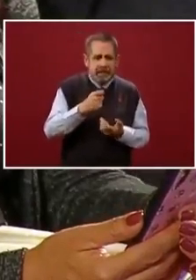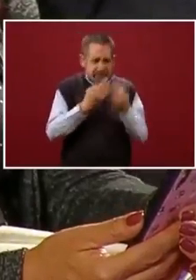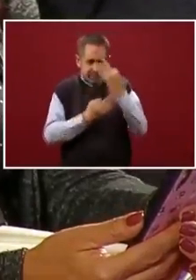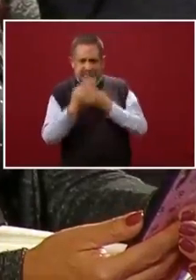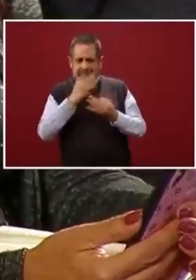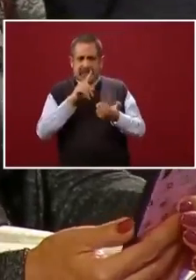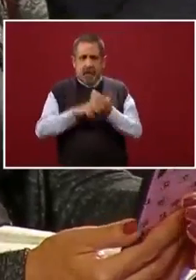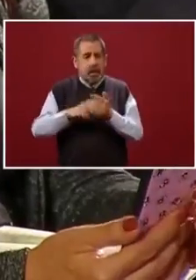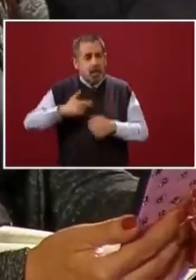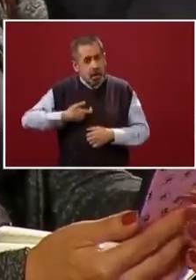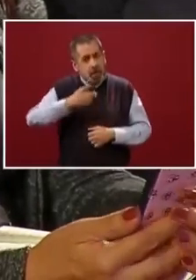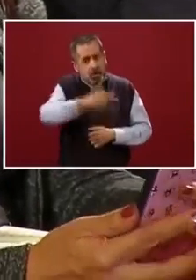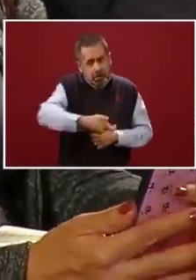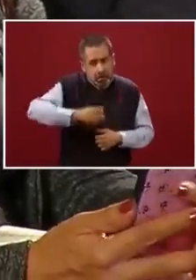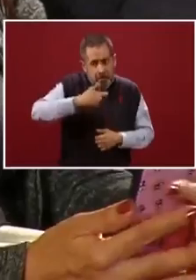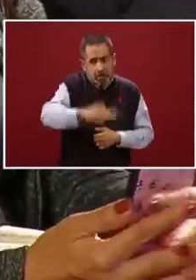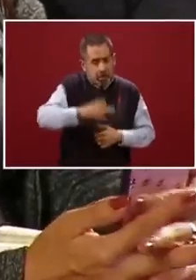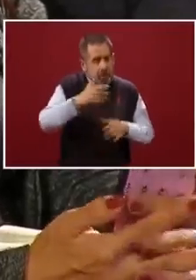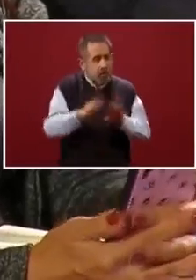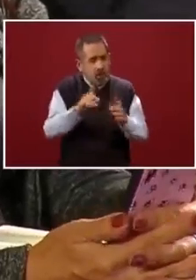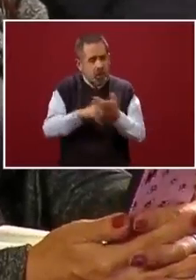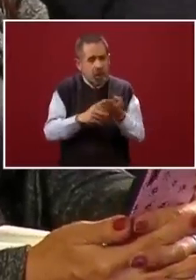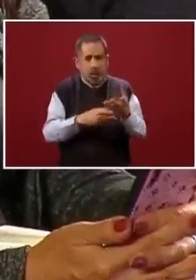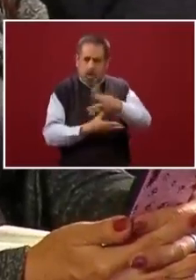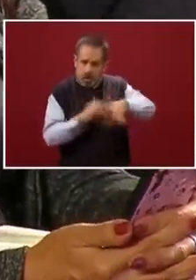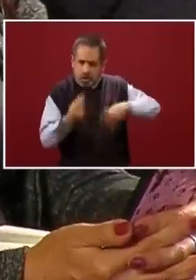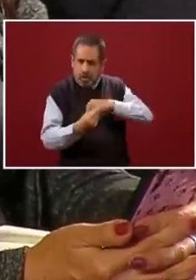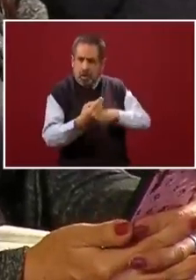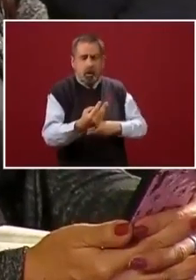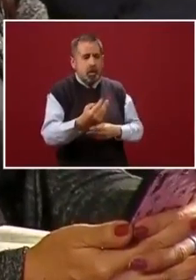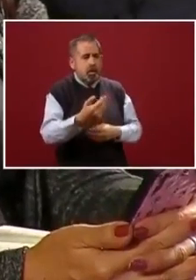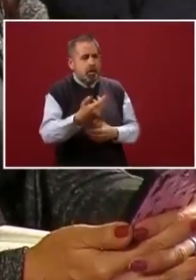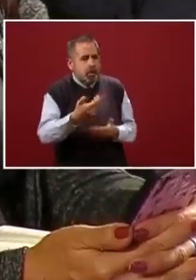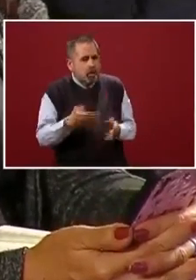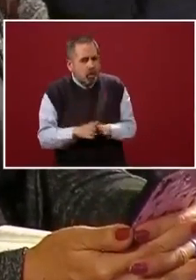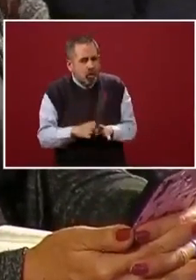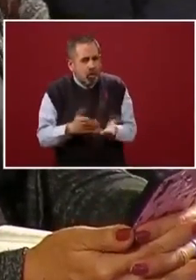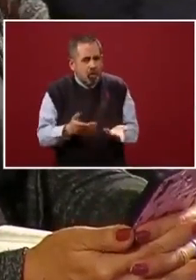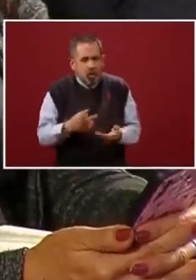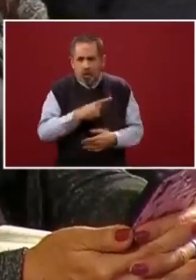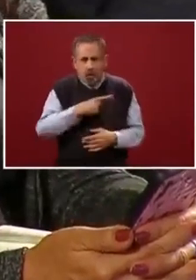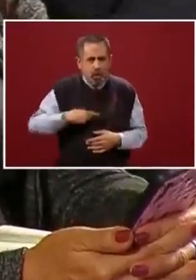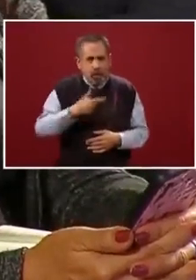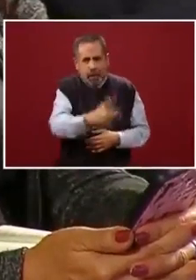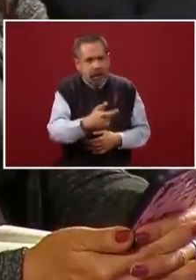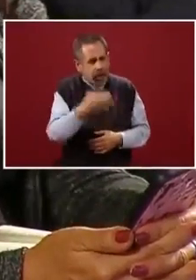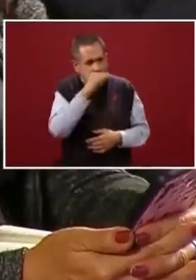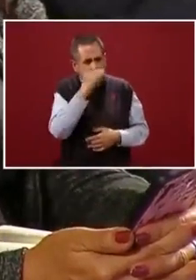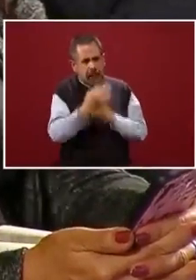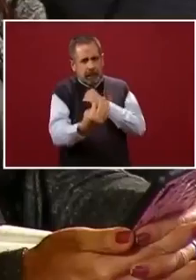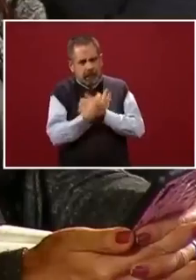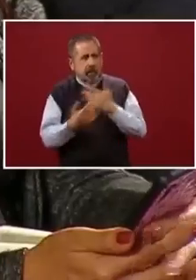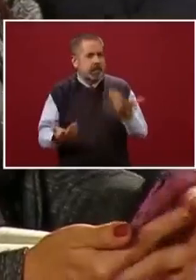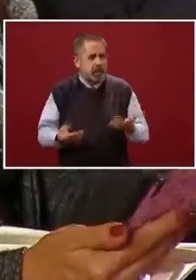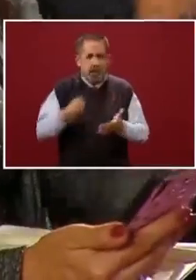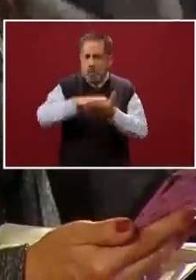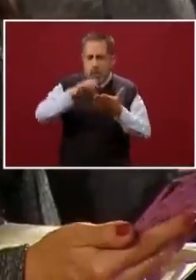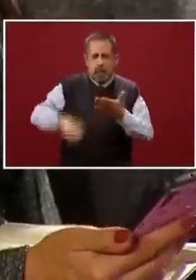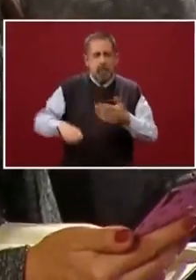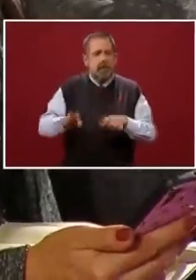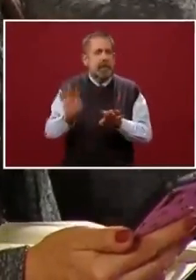de que están pagando los servicios de salud cuando se supone que no tendrían que pagarlos. Comentarle, si una unidad médica,